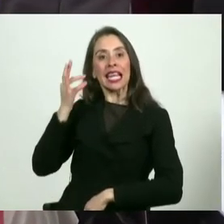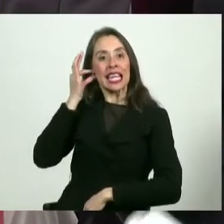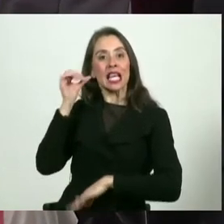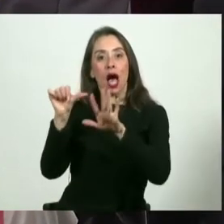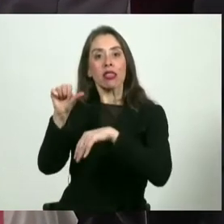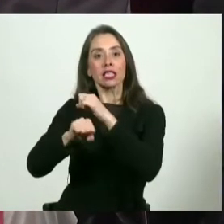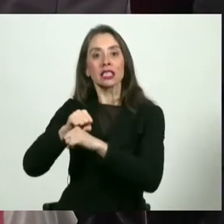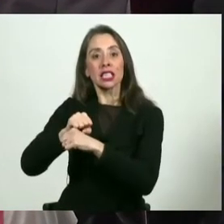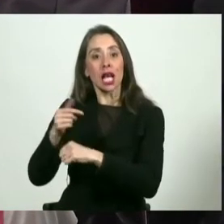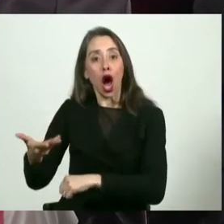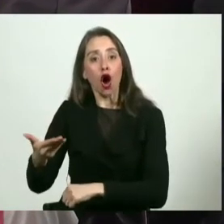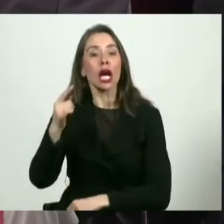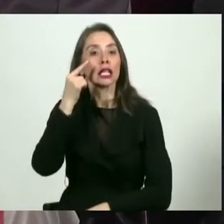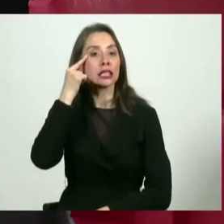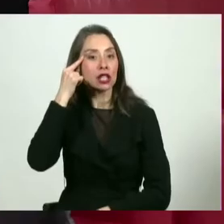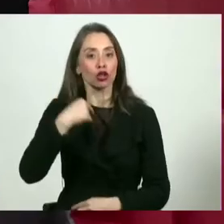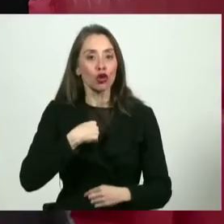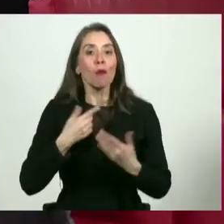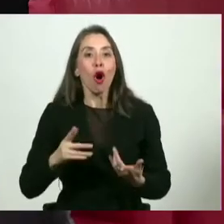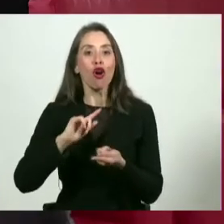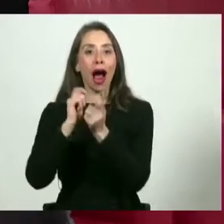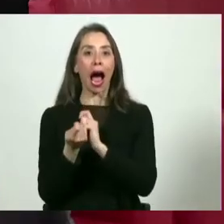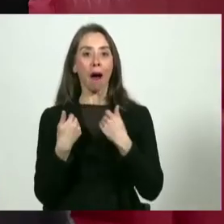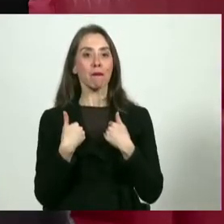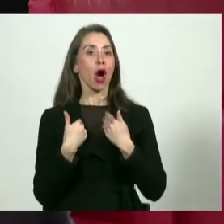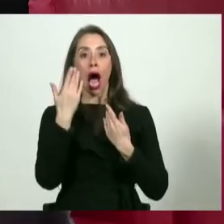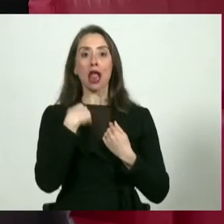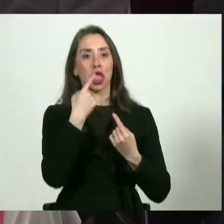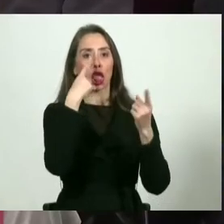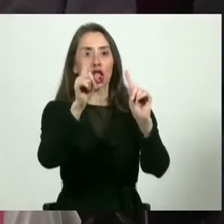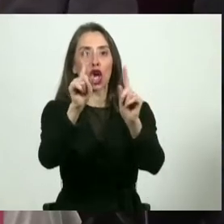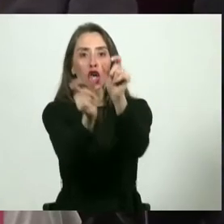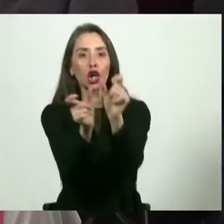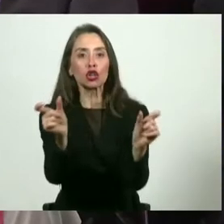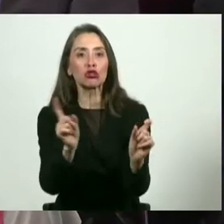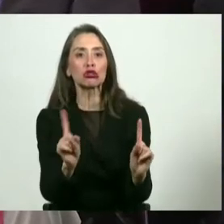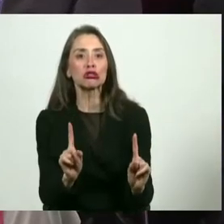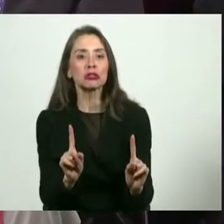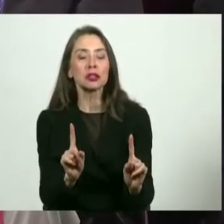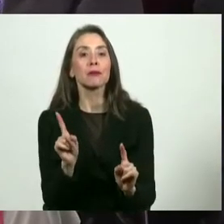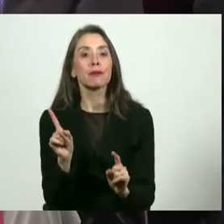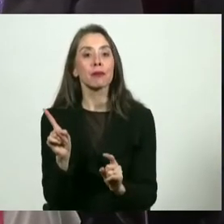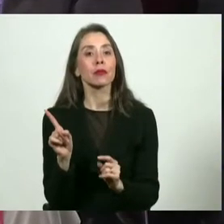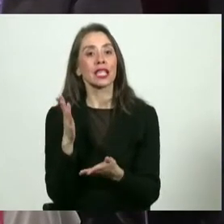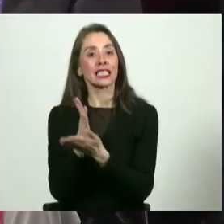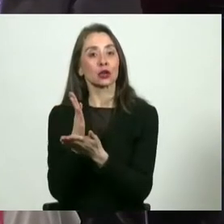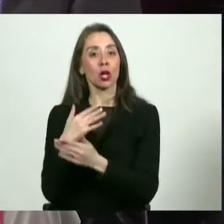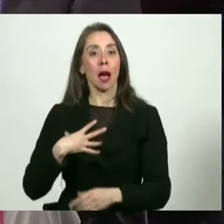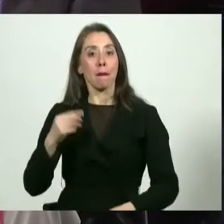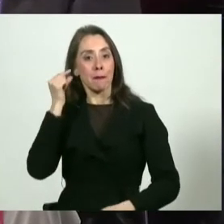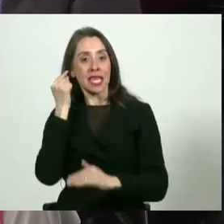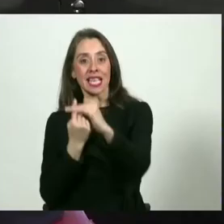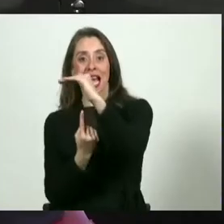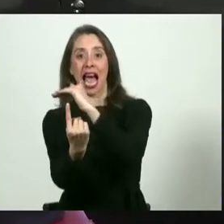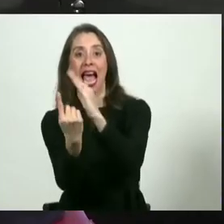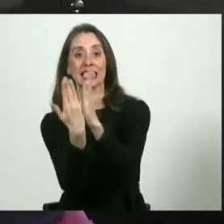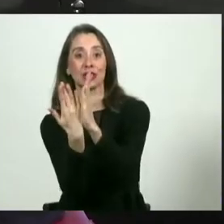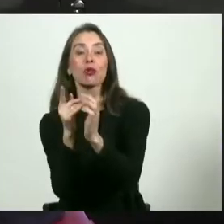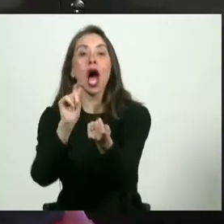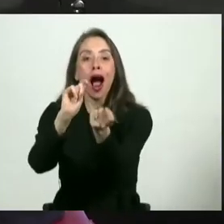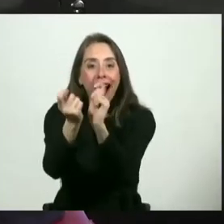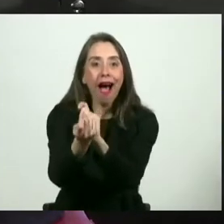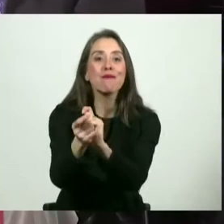síndrome de Down. Por eso cambié. Pero antes no los conocía. Ahora el colegio donde va mi hija ha cambiado. Y si